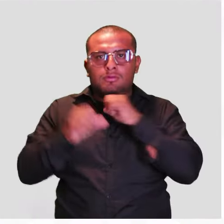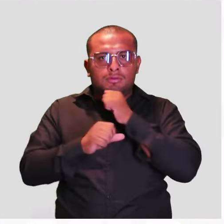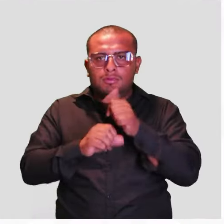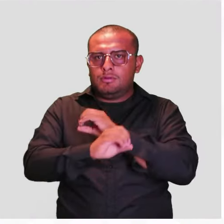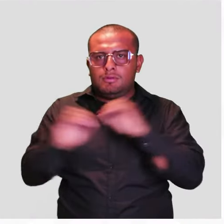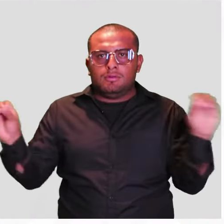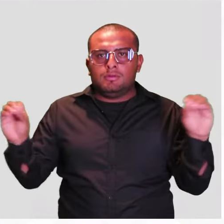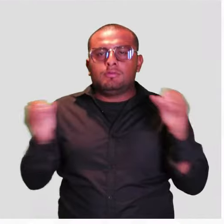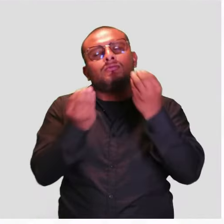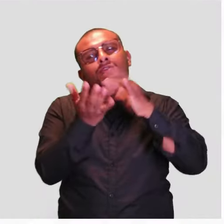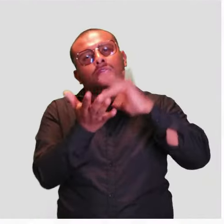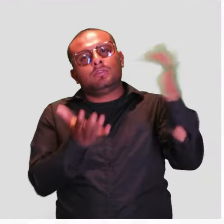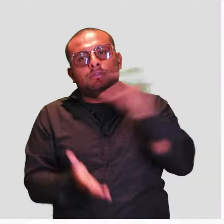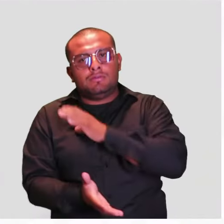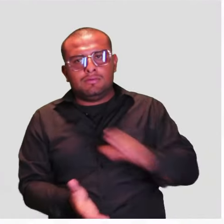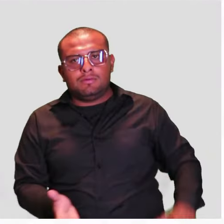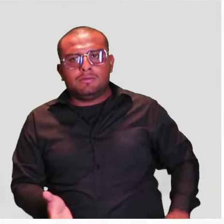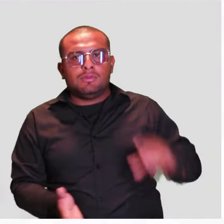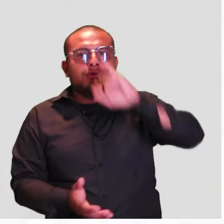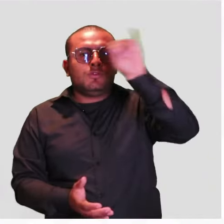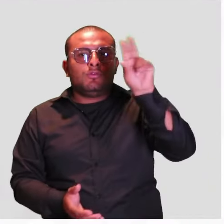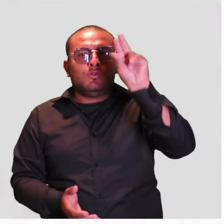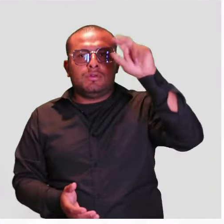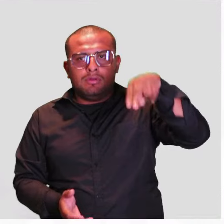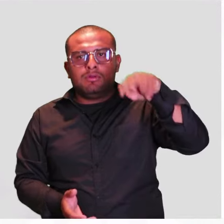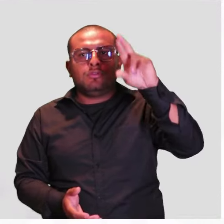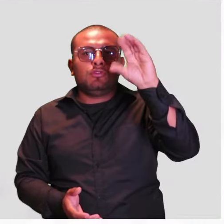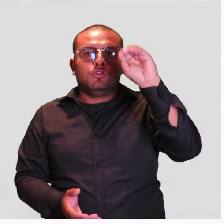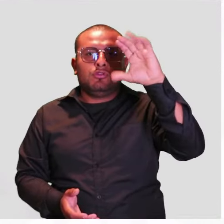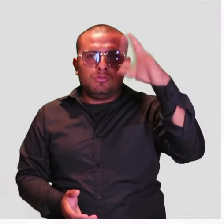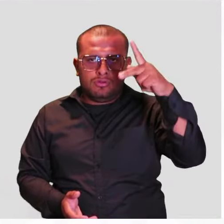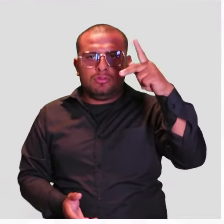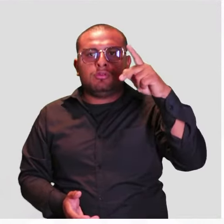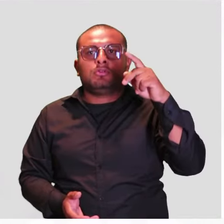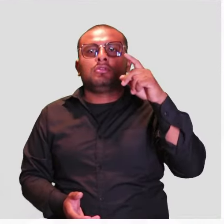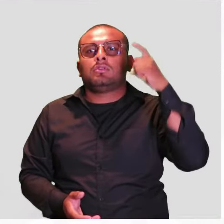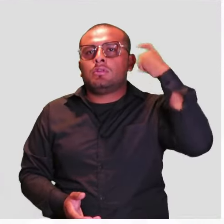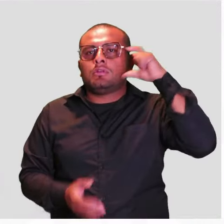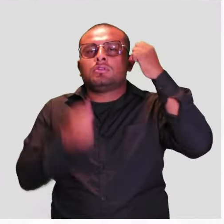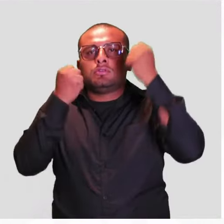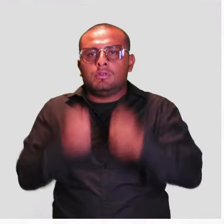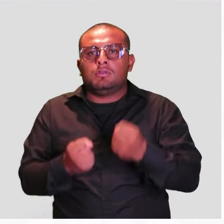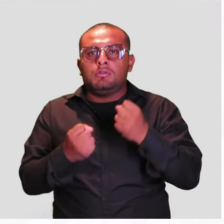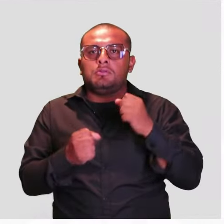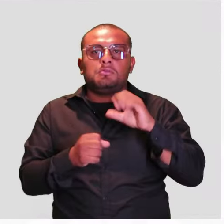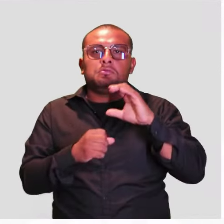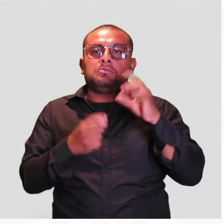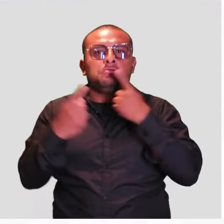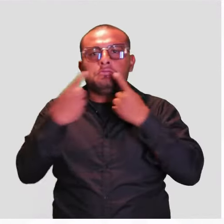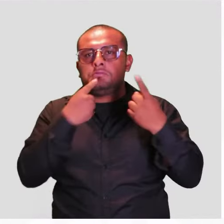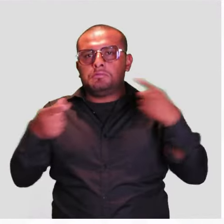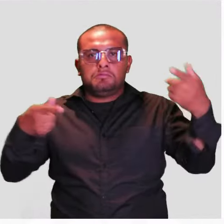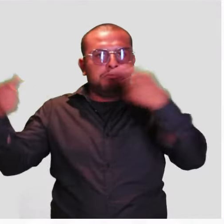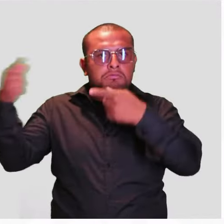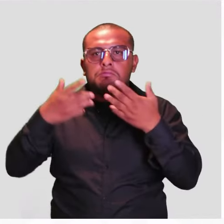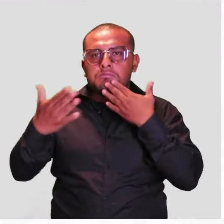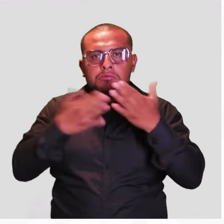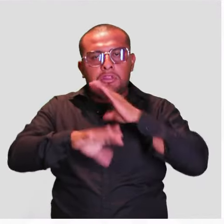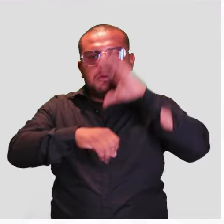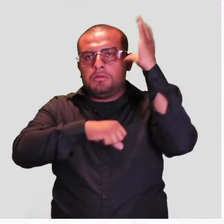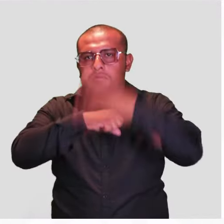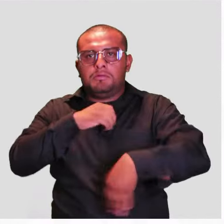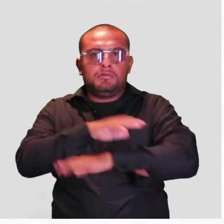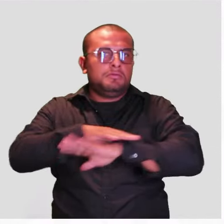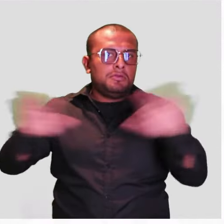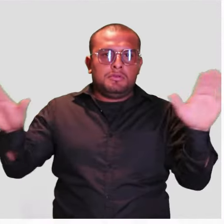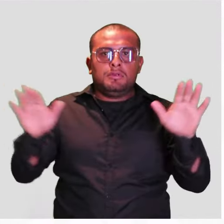Gracias, candidato Juan Roque de Querétaro Seguro. Ya de esta forma concluimos este diálogo entre las candidaturas a la presidencia municipal de